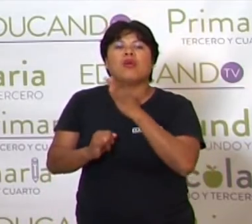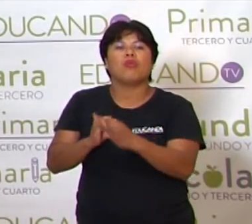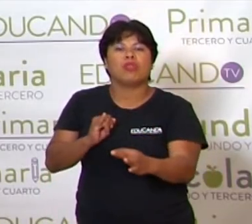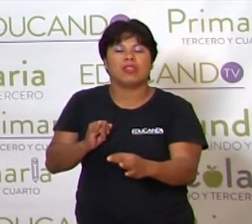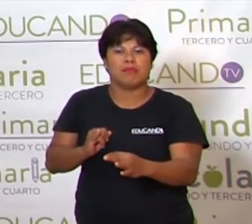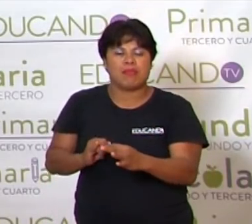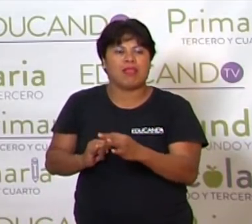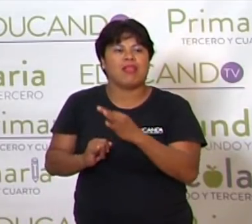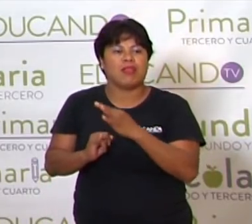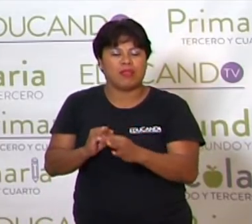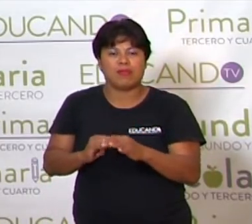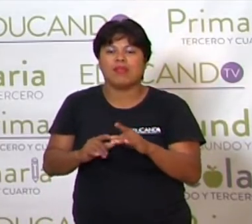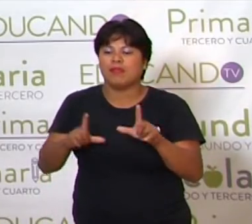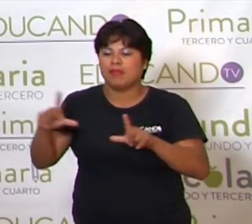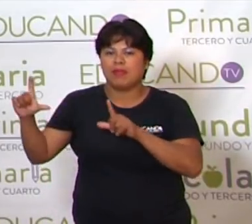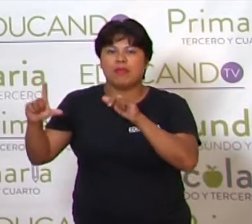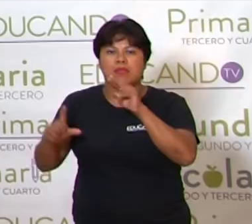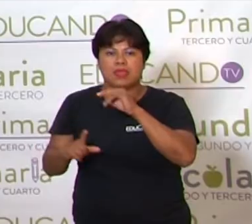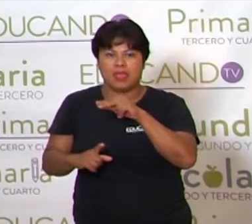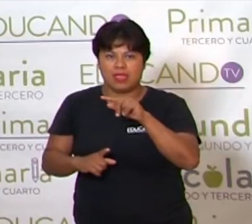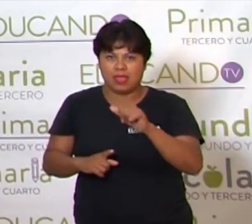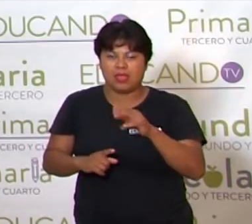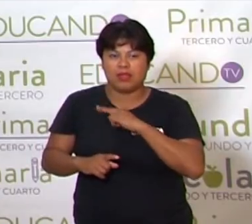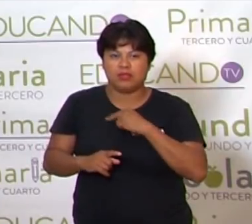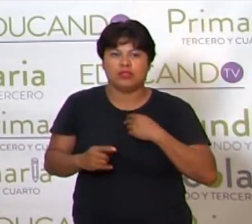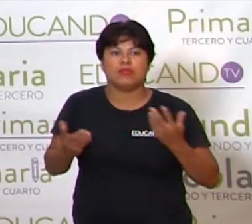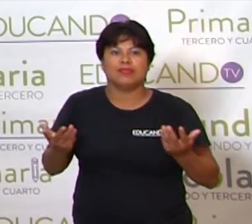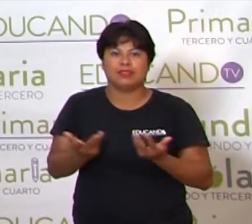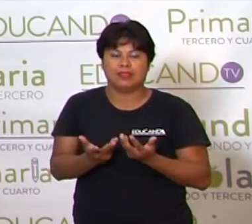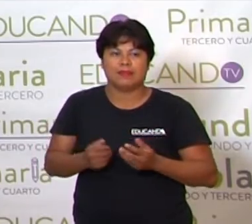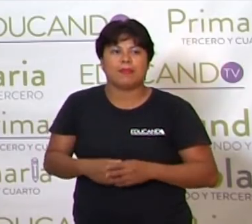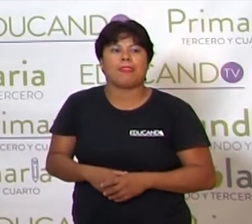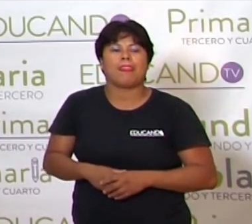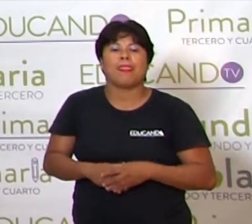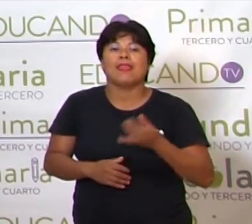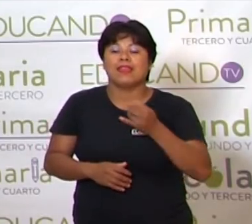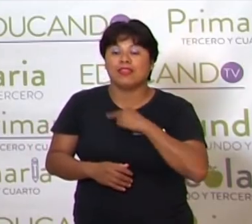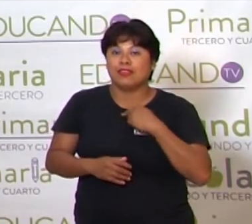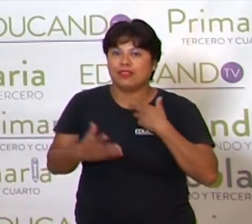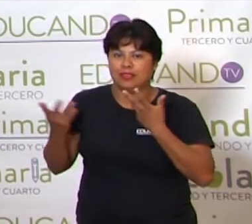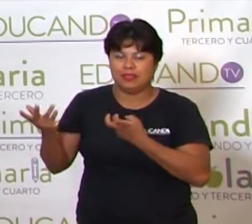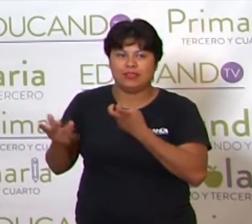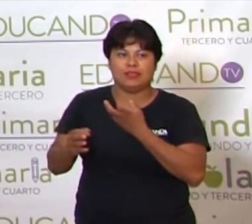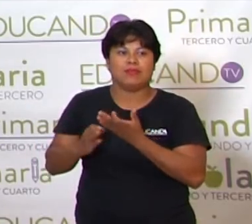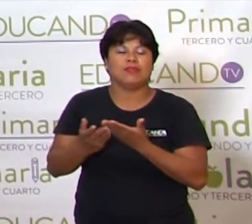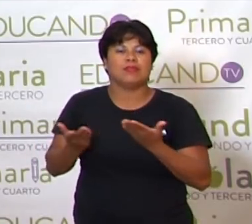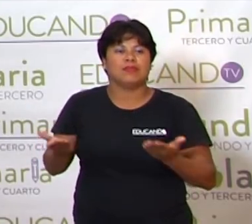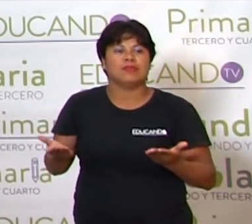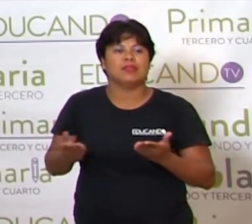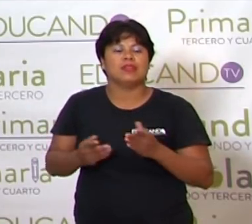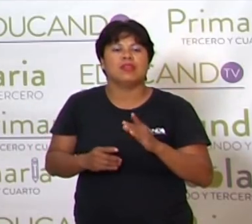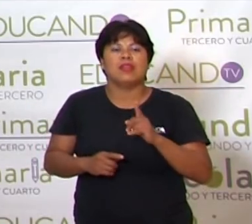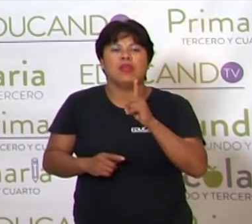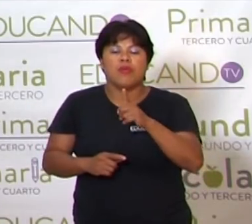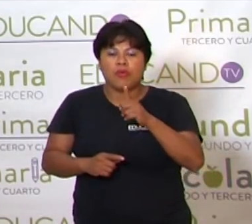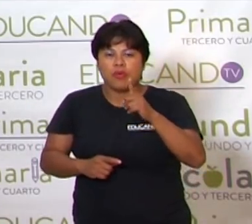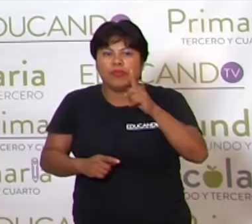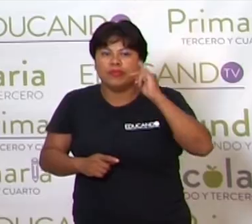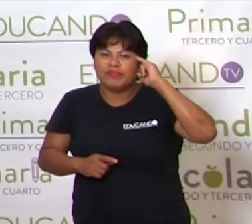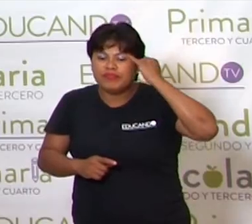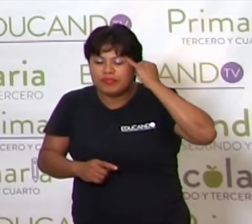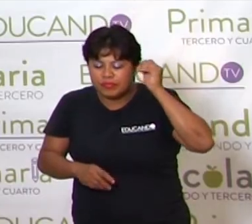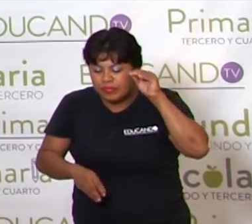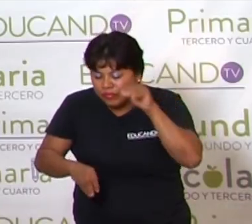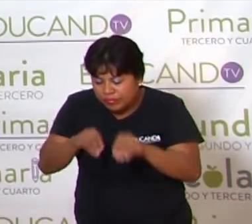última viñeta que vamos a hacer. Y aquí vamos a representar a un campesino